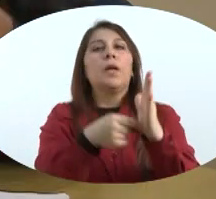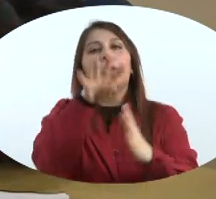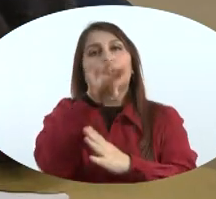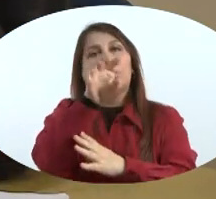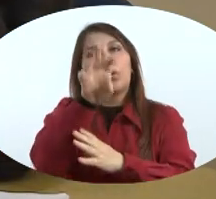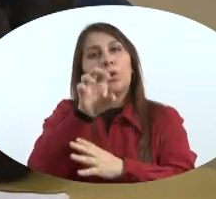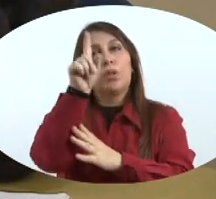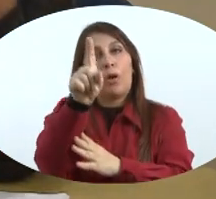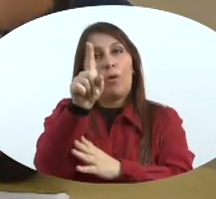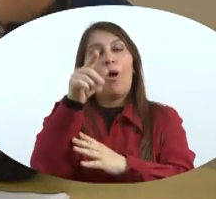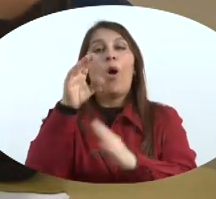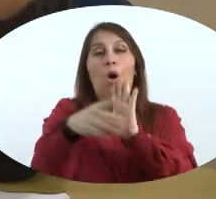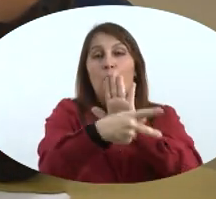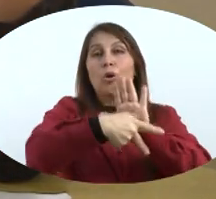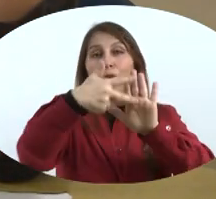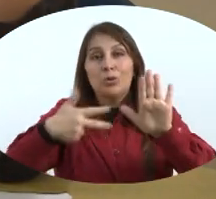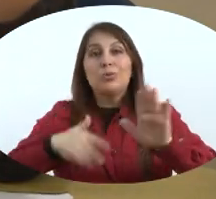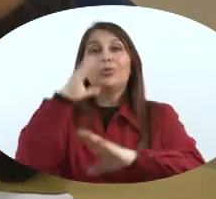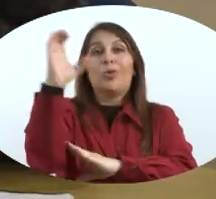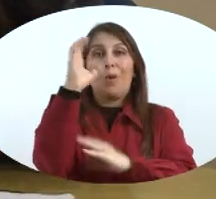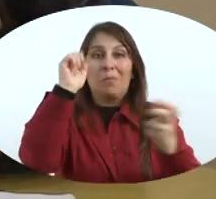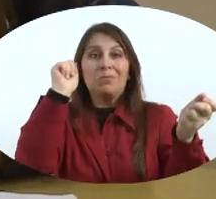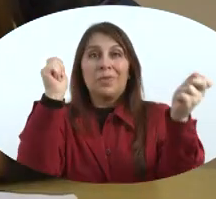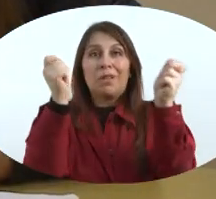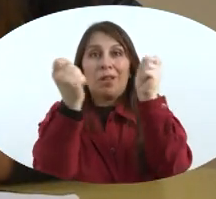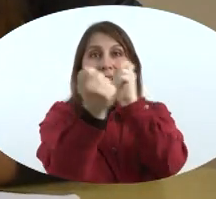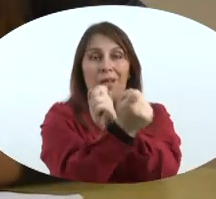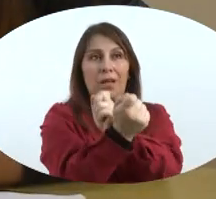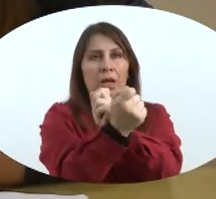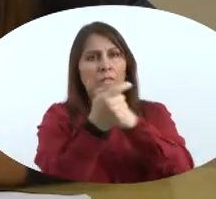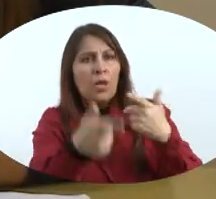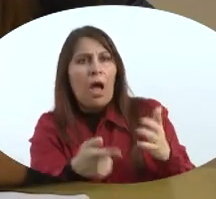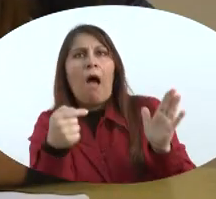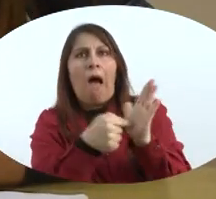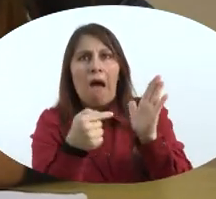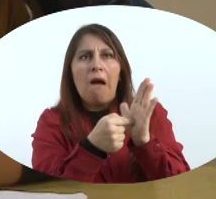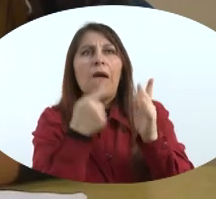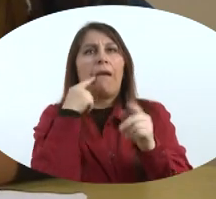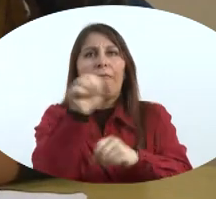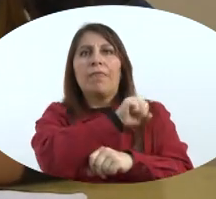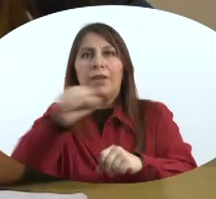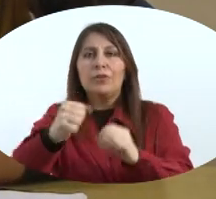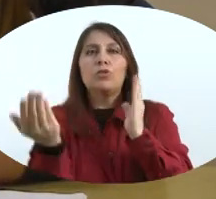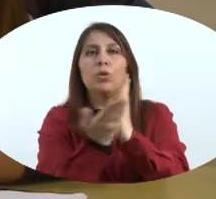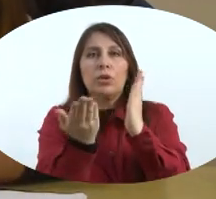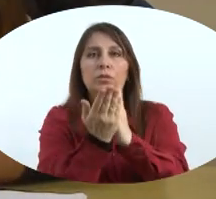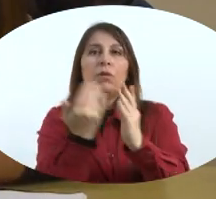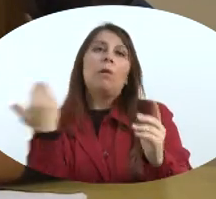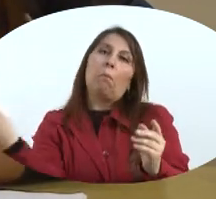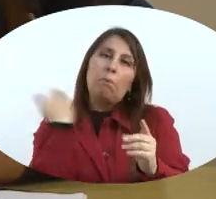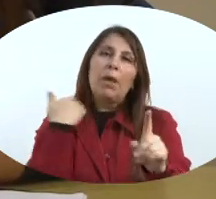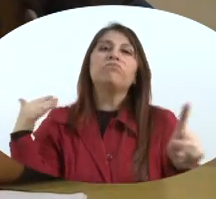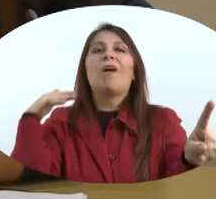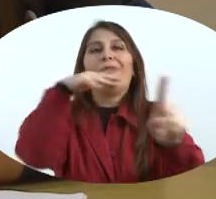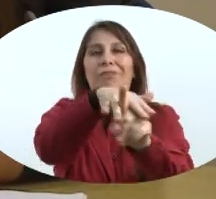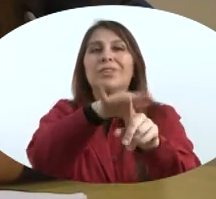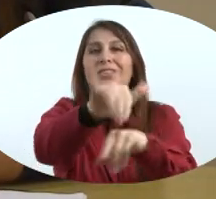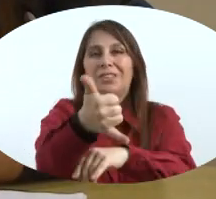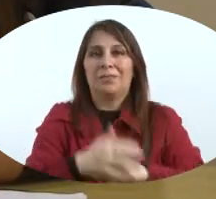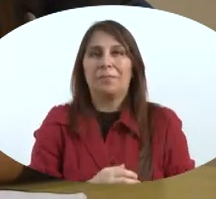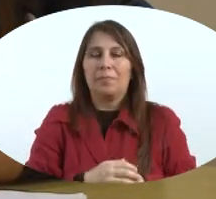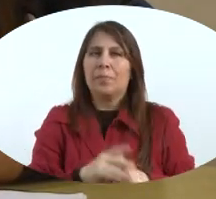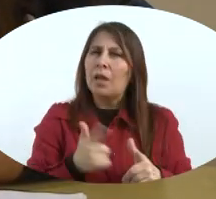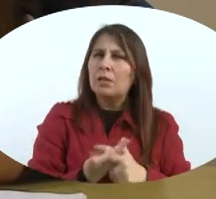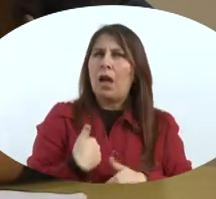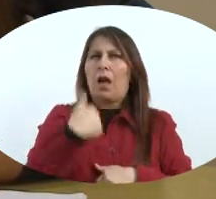constitución política y con ella esa concepción de derecho de la educación también comience a verse truncada y aquí ya comenzamos a hablar